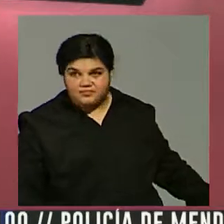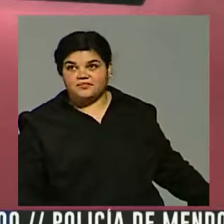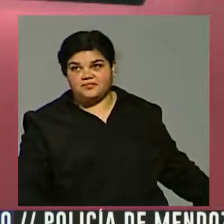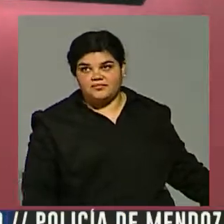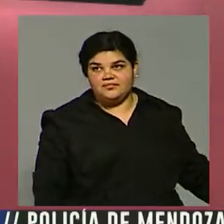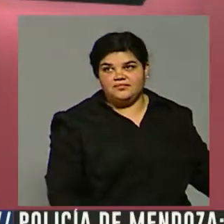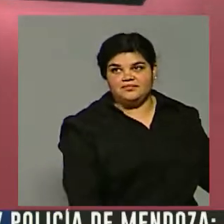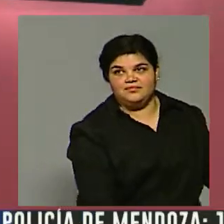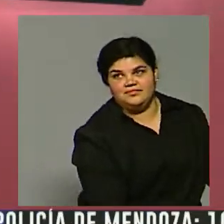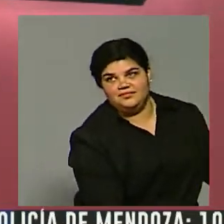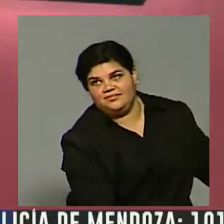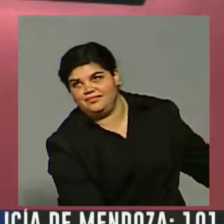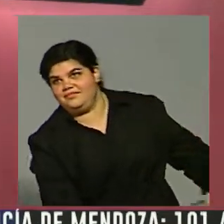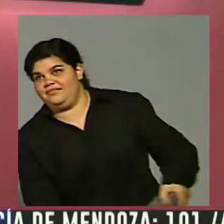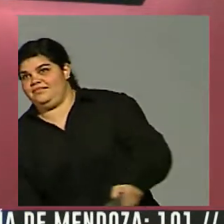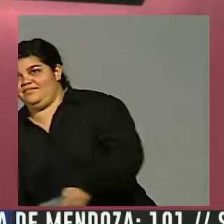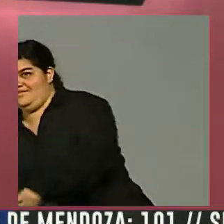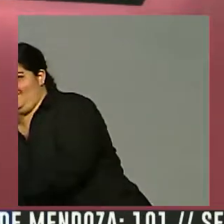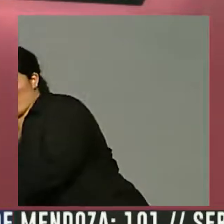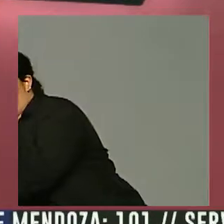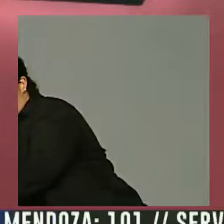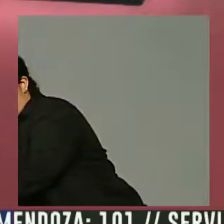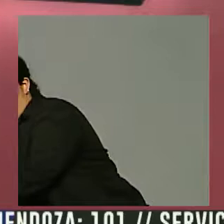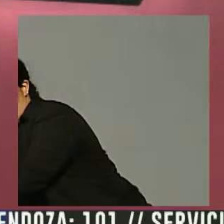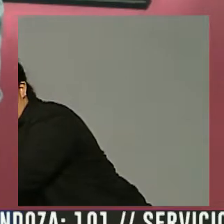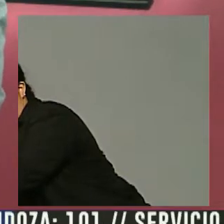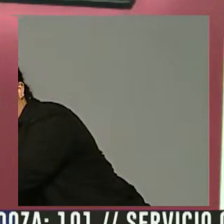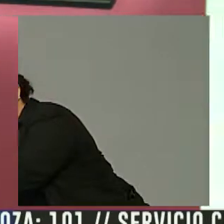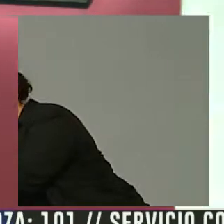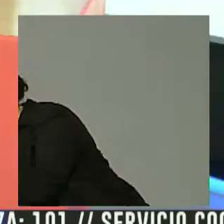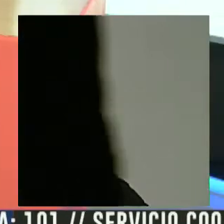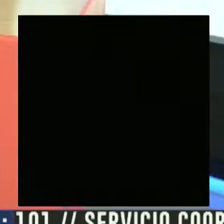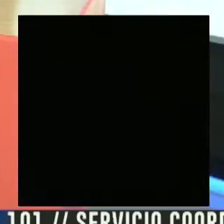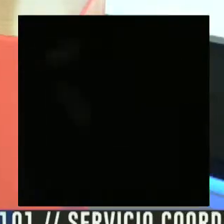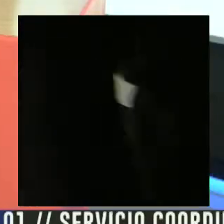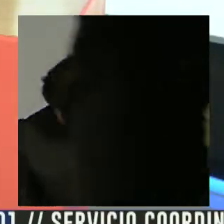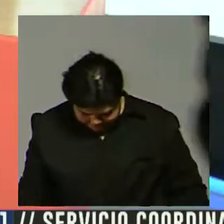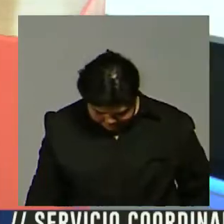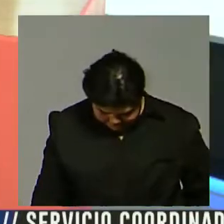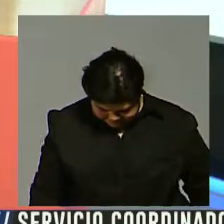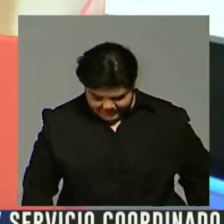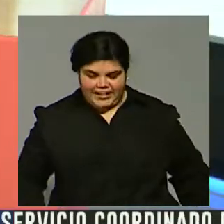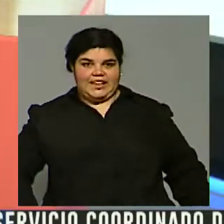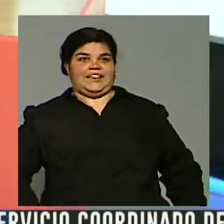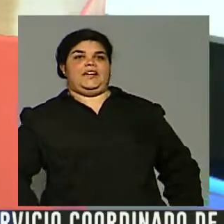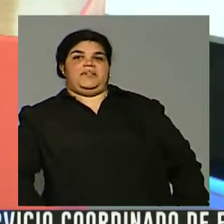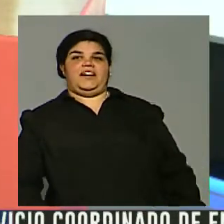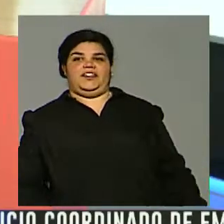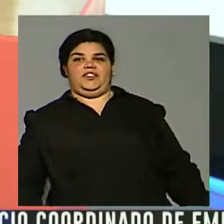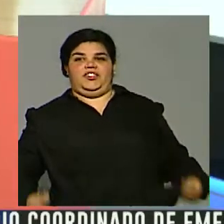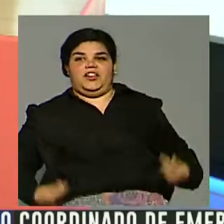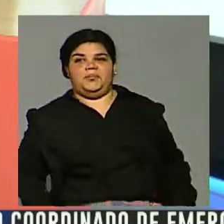Senado. Solo paños. ¿Y cómo vamos a separar el Senado todos los diputados? ¿Y que lo metan ahora? Simple, ¿cómo es? ¿Cuántos